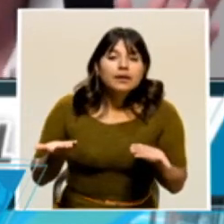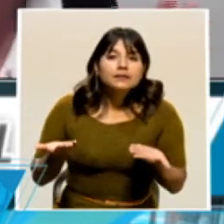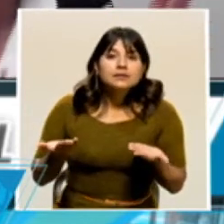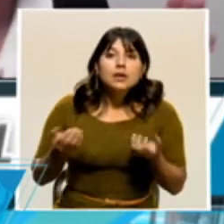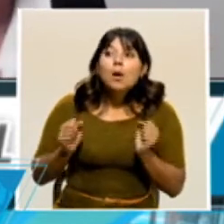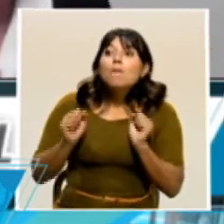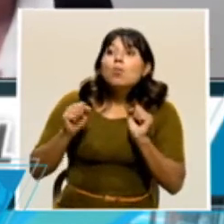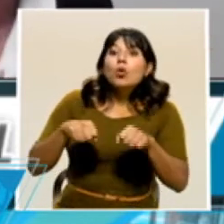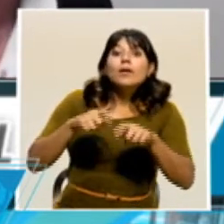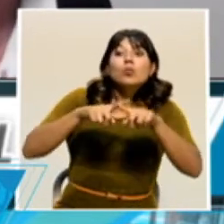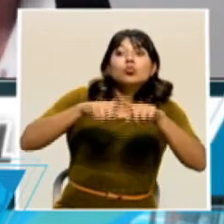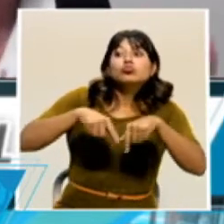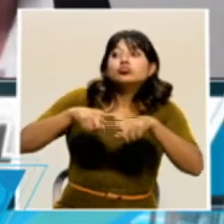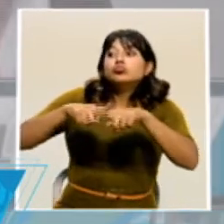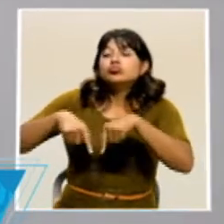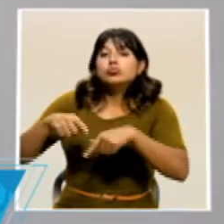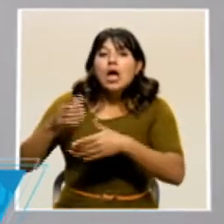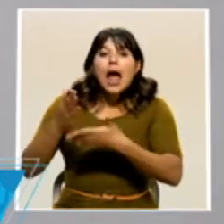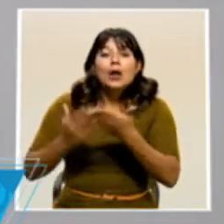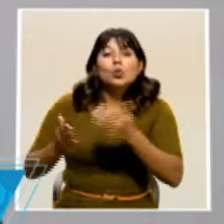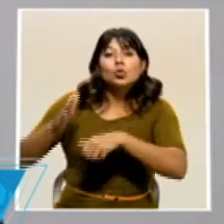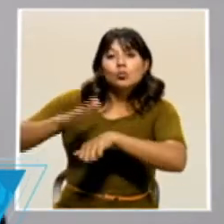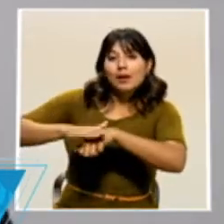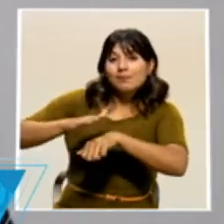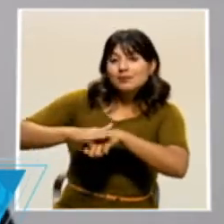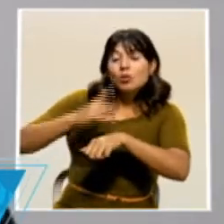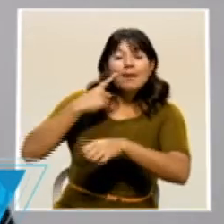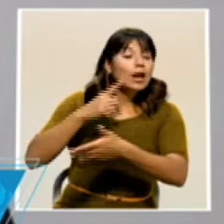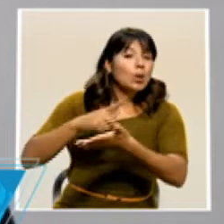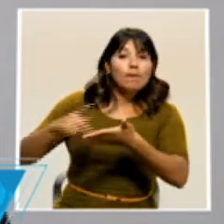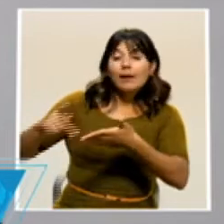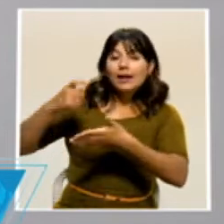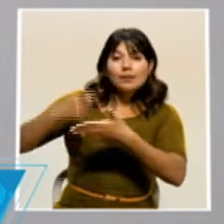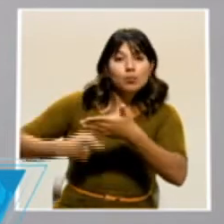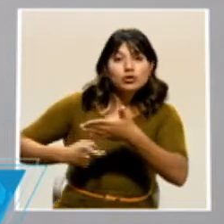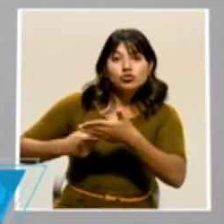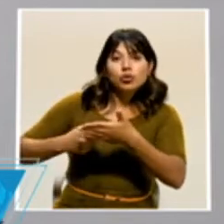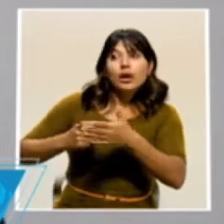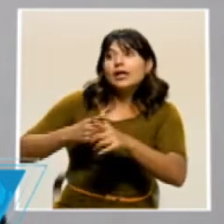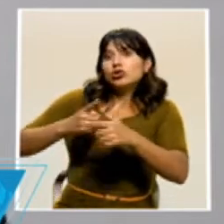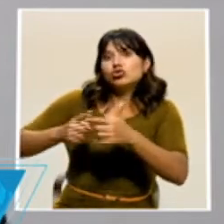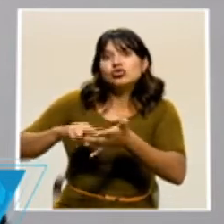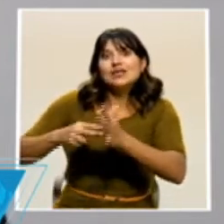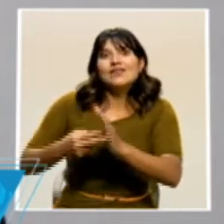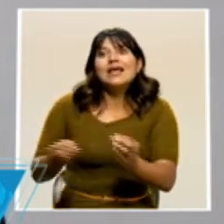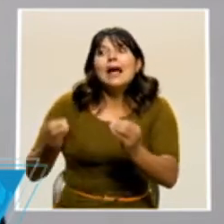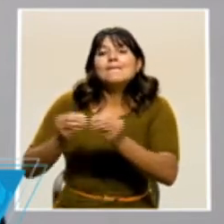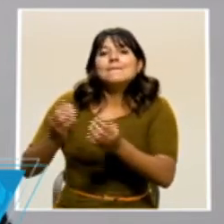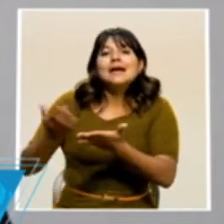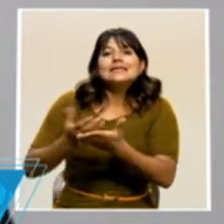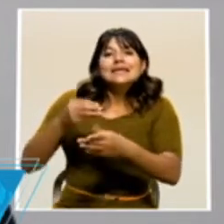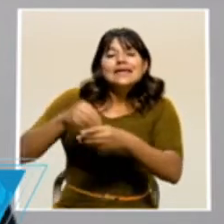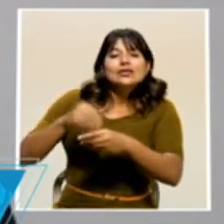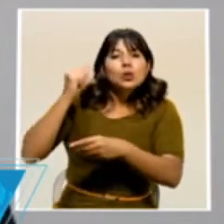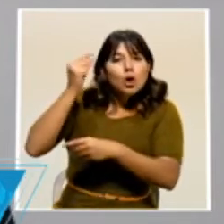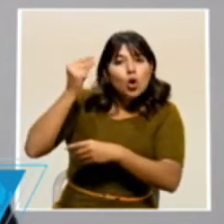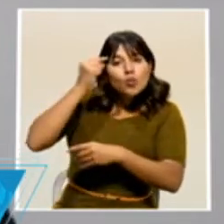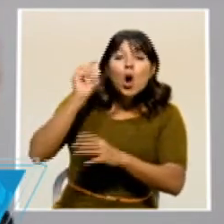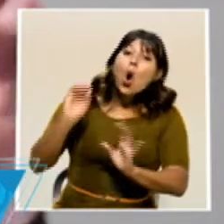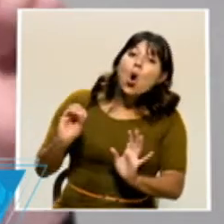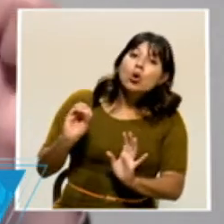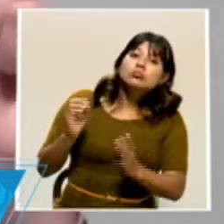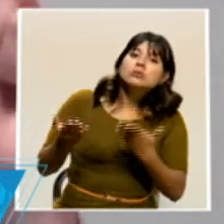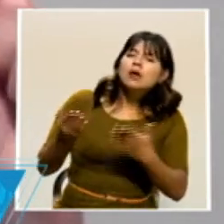eliminar exoneraciones y entonces seguir generando más ingresos para el Estado. O a la larga decimos,